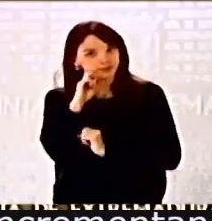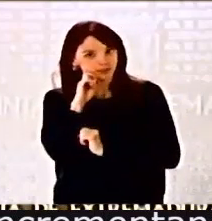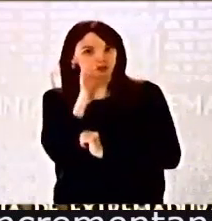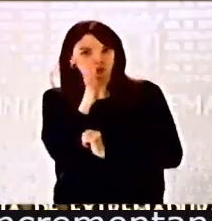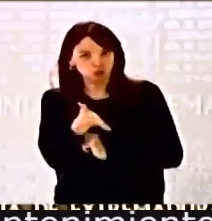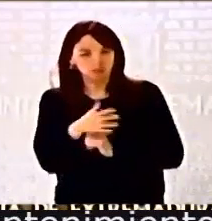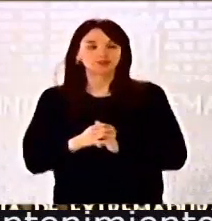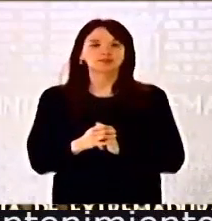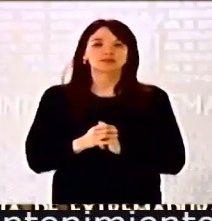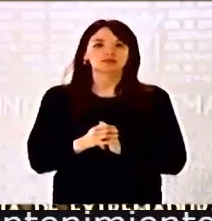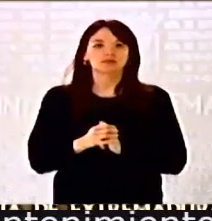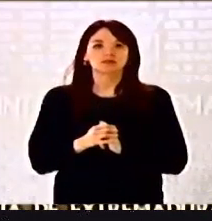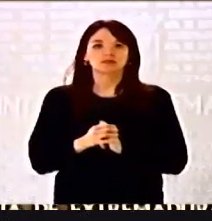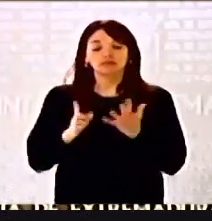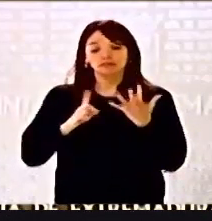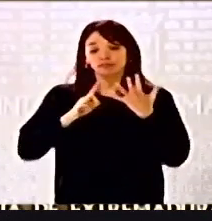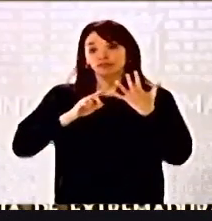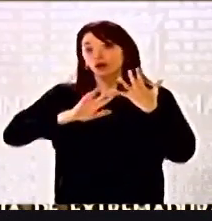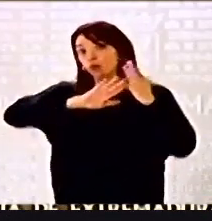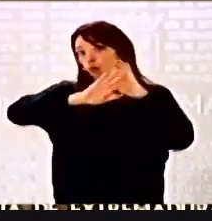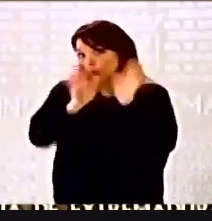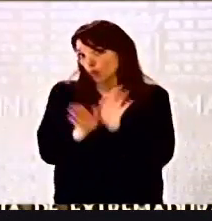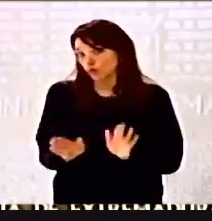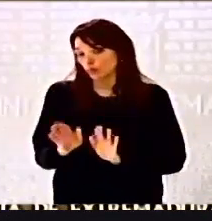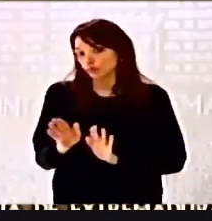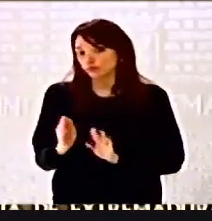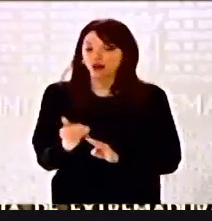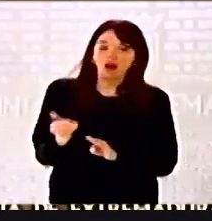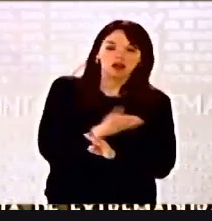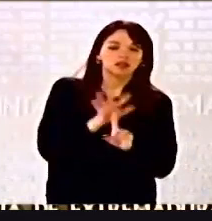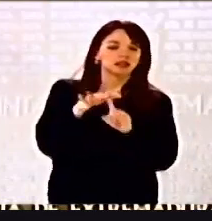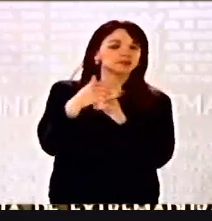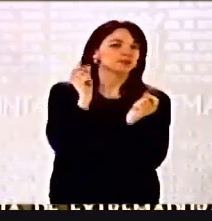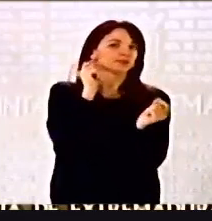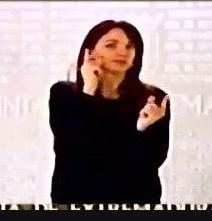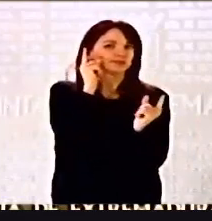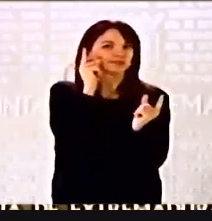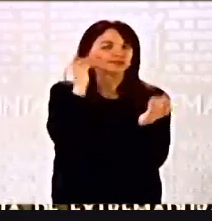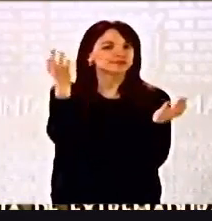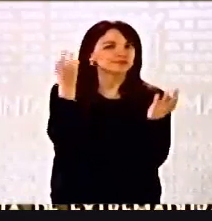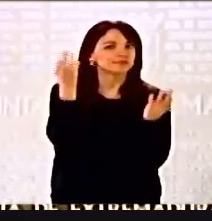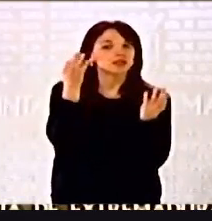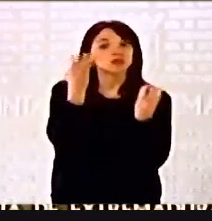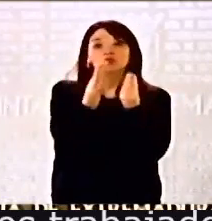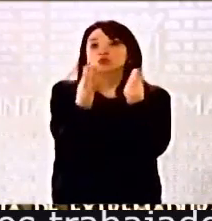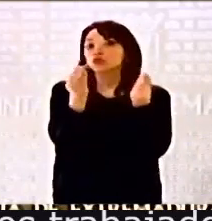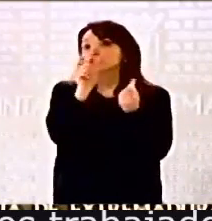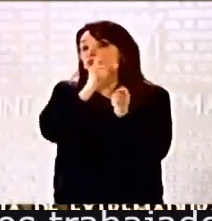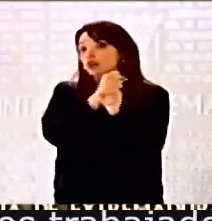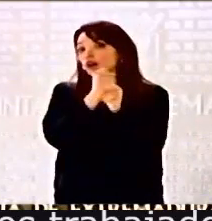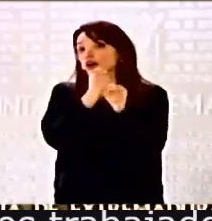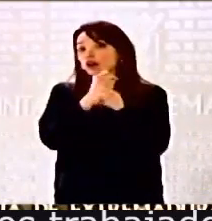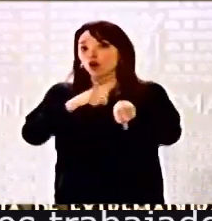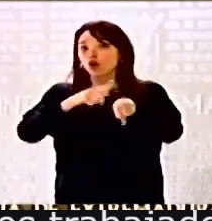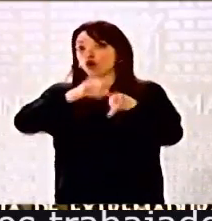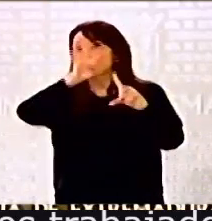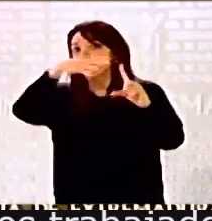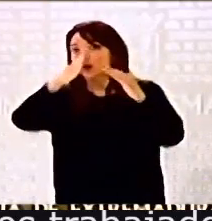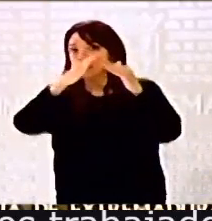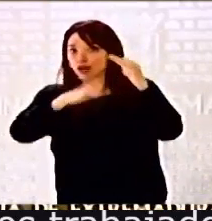Y, por último, después de haber detectado que muchos trabajadores han reducido la jornada de trabajo o